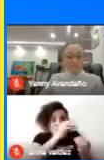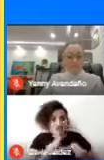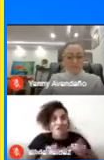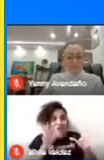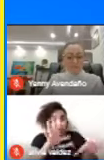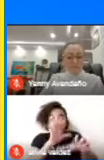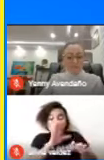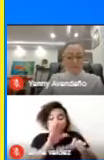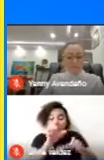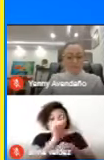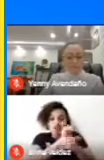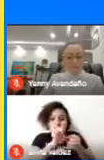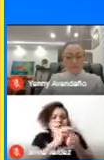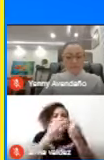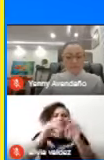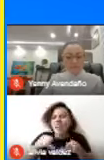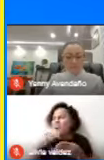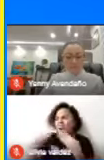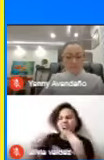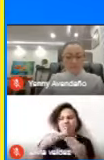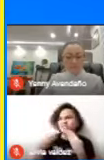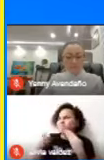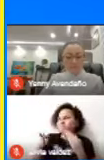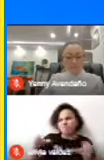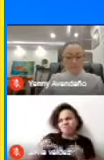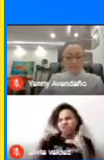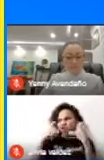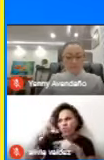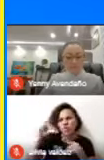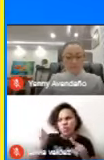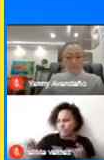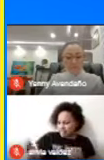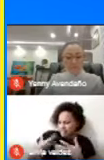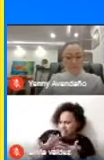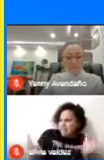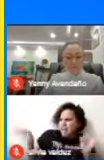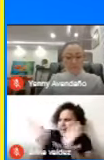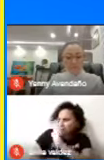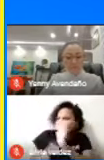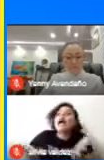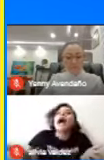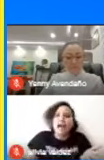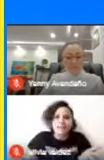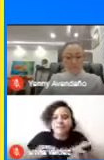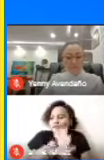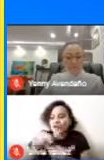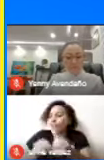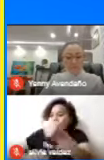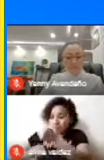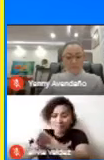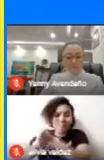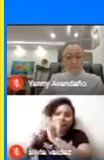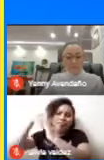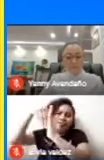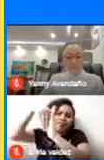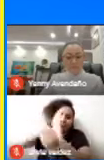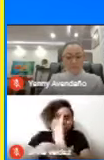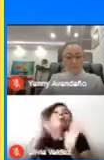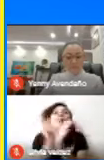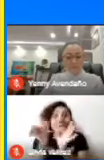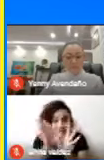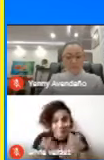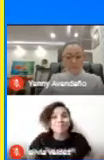territorio pierden confianza en la actividad turística y entonces no la van a apoyar. Por eso es tan